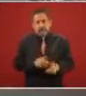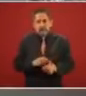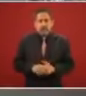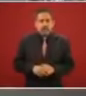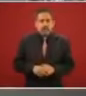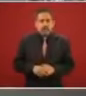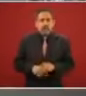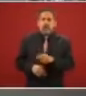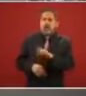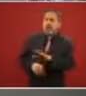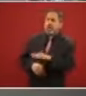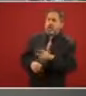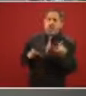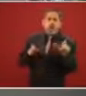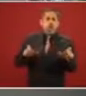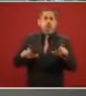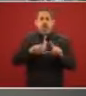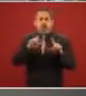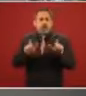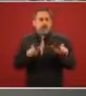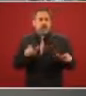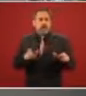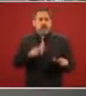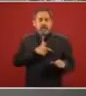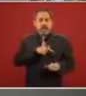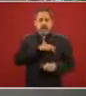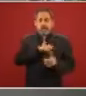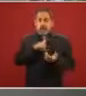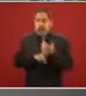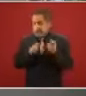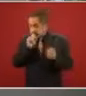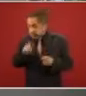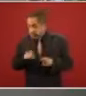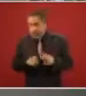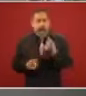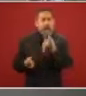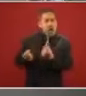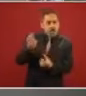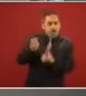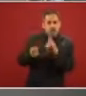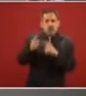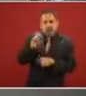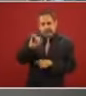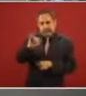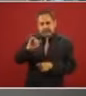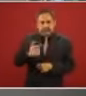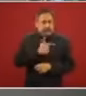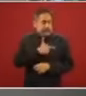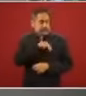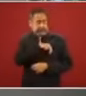la Guardia Nacional, presidente, en el reforzamiento de la seguridad. En algunos casos. En algunos casos,